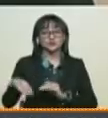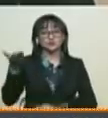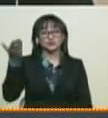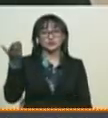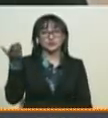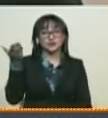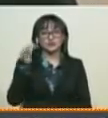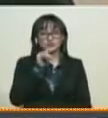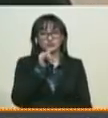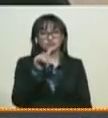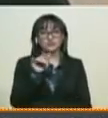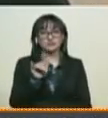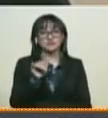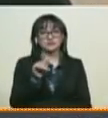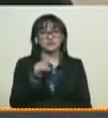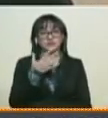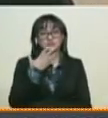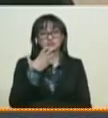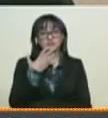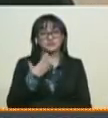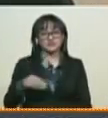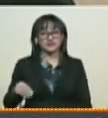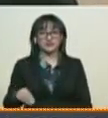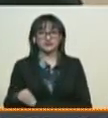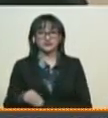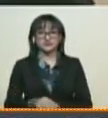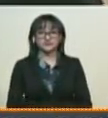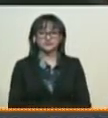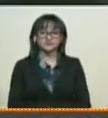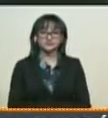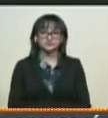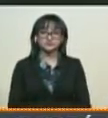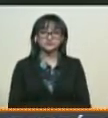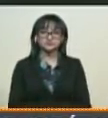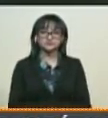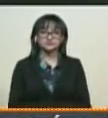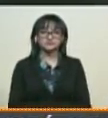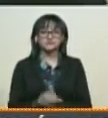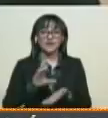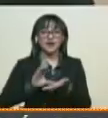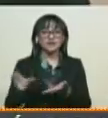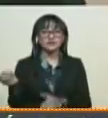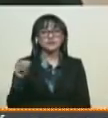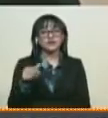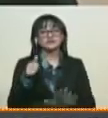salarial anunciado por el Ejecutivo Nacional. Este crédito adicional es de